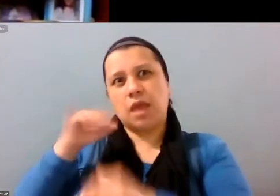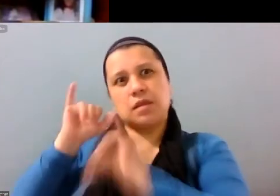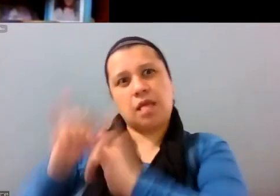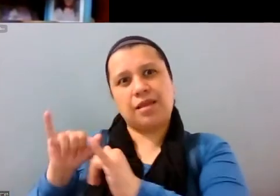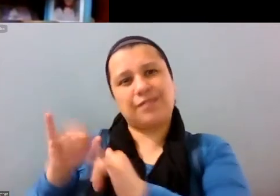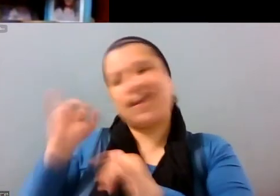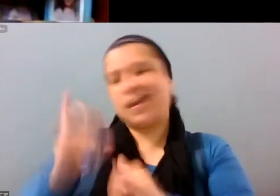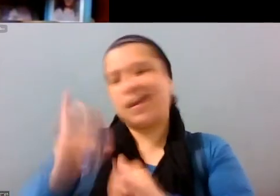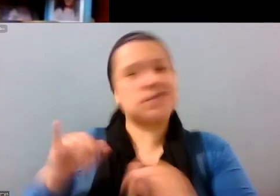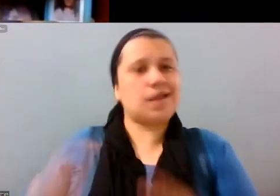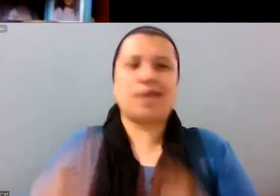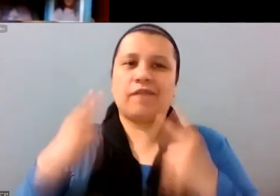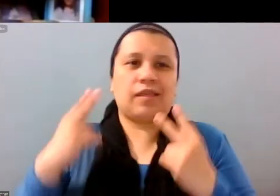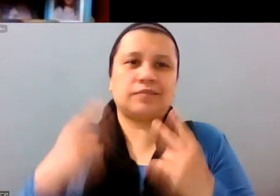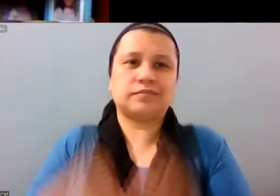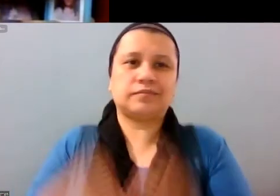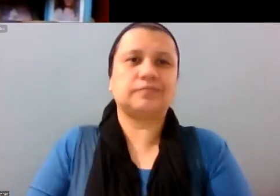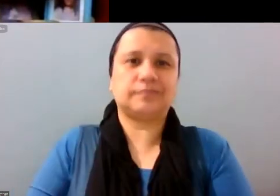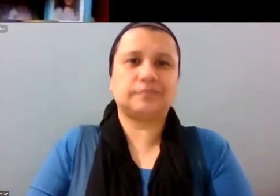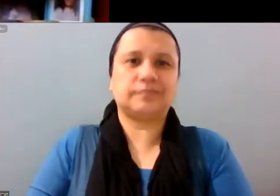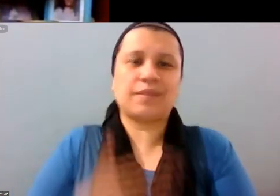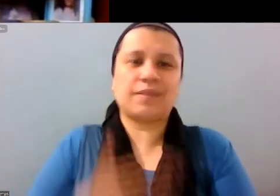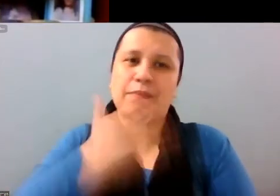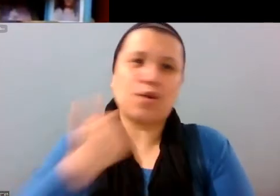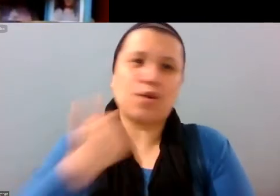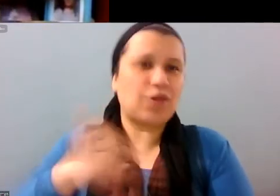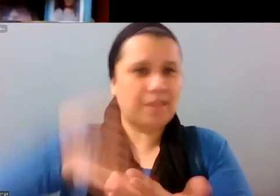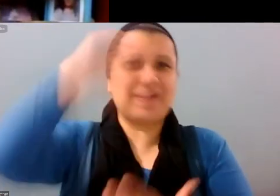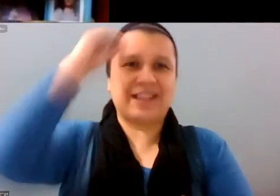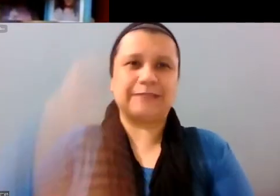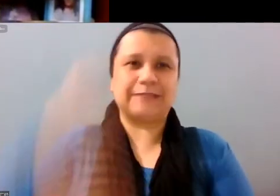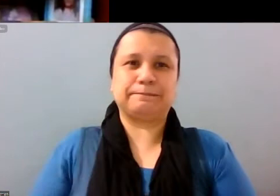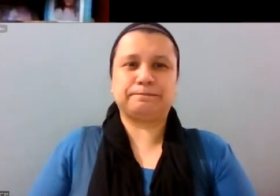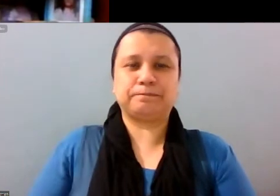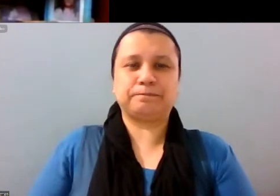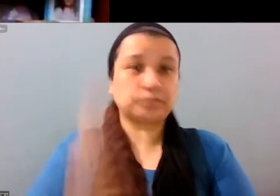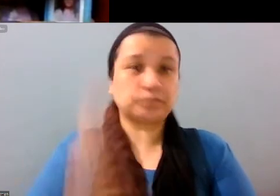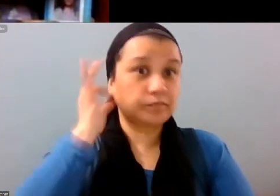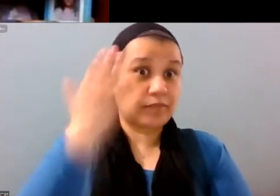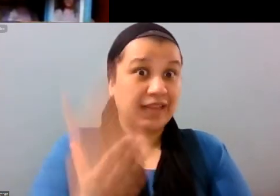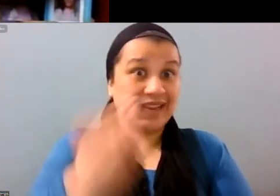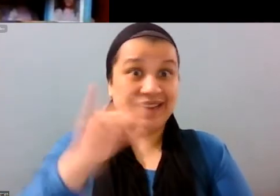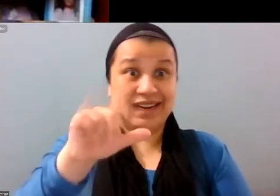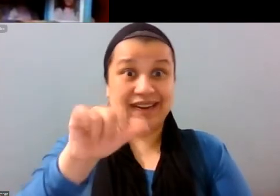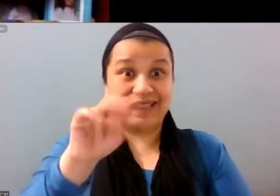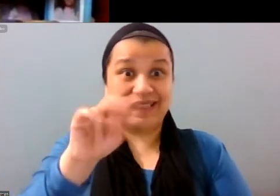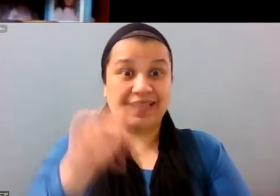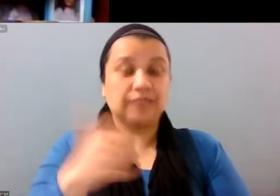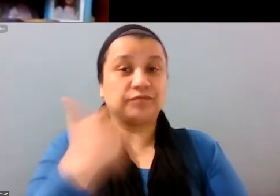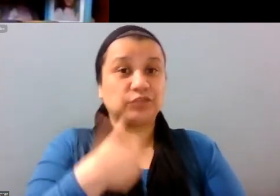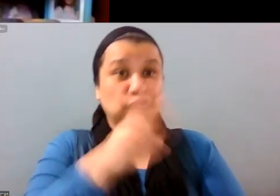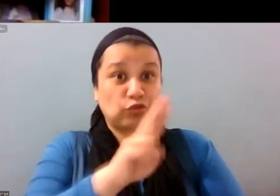tenemos algo lo mejor de aprender este doña Linda y don Rodrigo doña Linda adelante